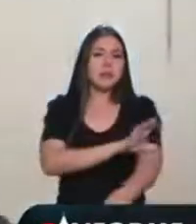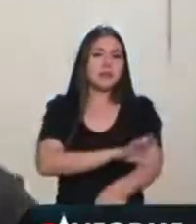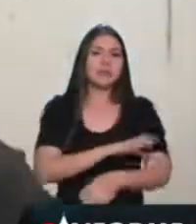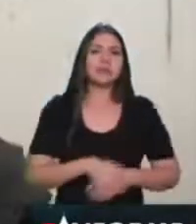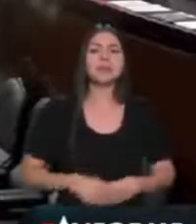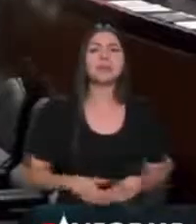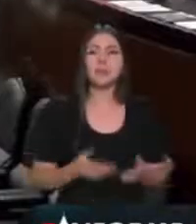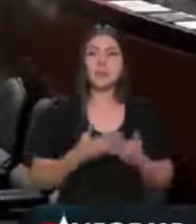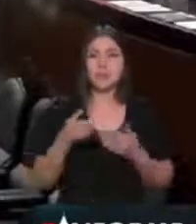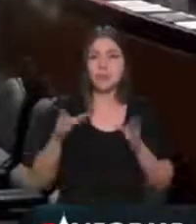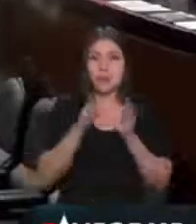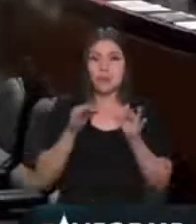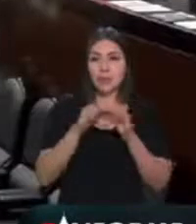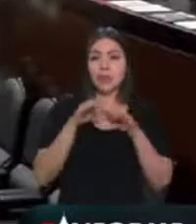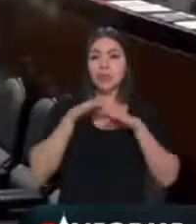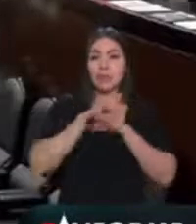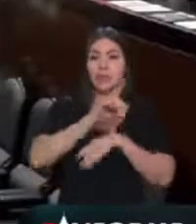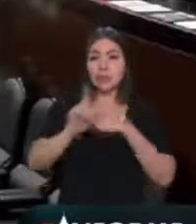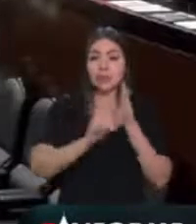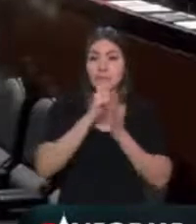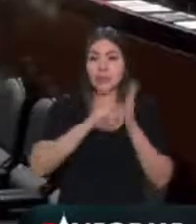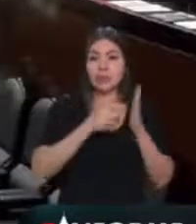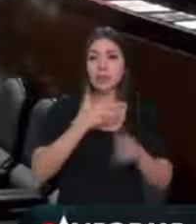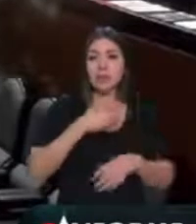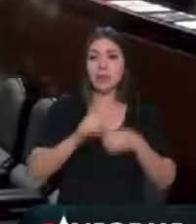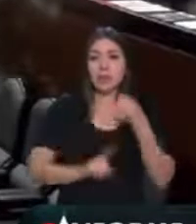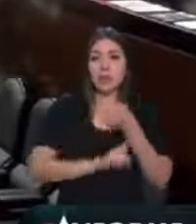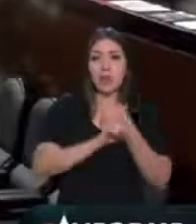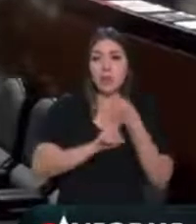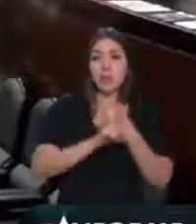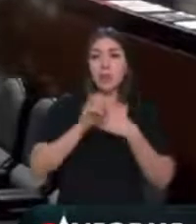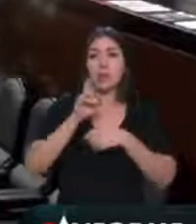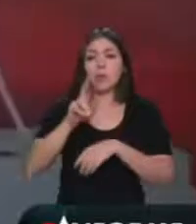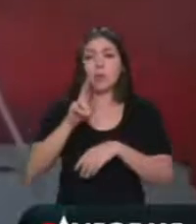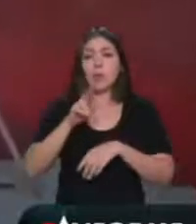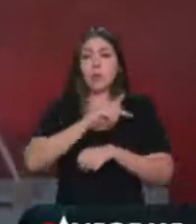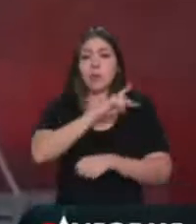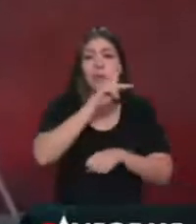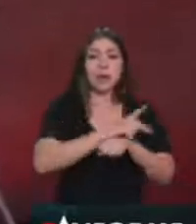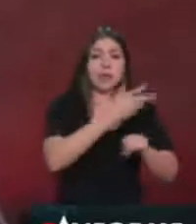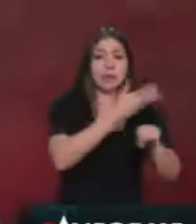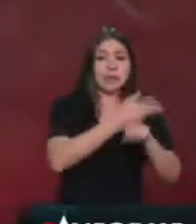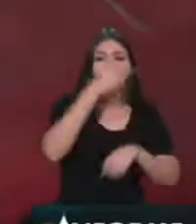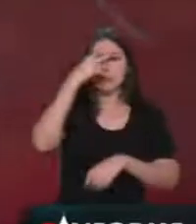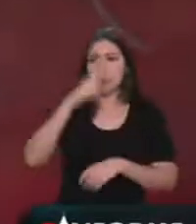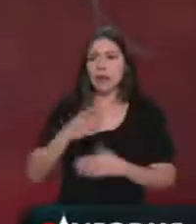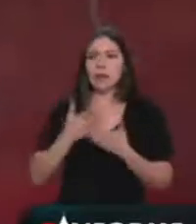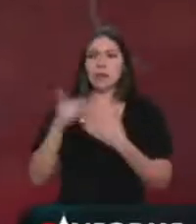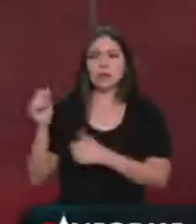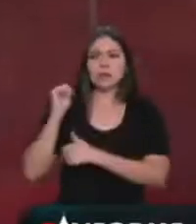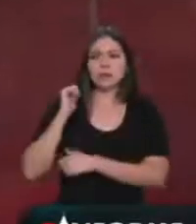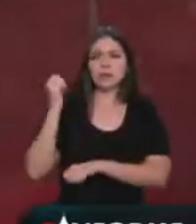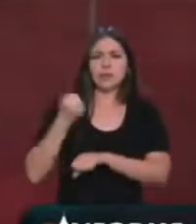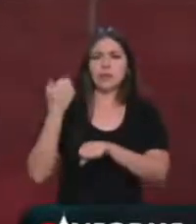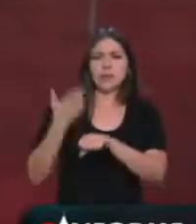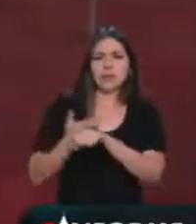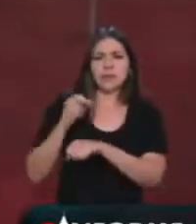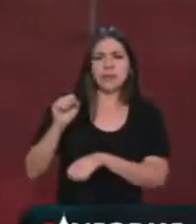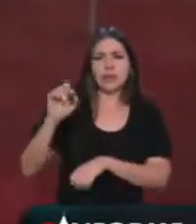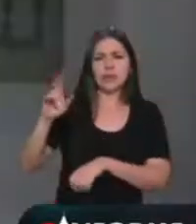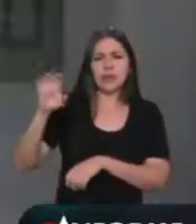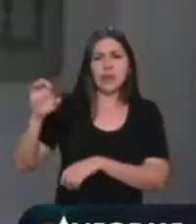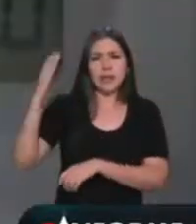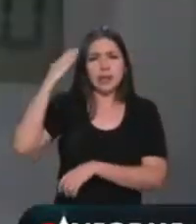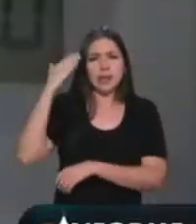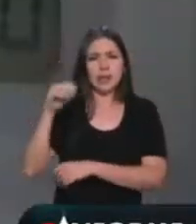reforma eléctrica pondría en riesgo la relación bilateral con Estados Unidos, el secretario de Relaciones Exteriores, Marcelo Ebrard, destacó que gracias